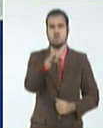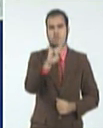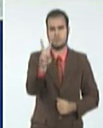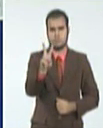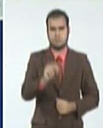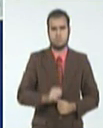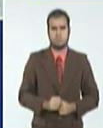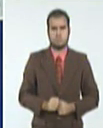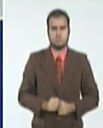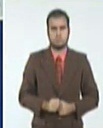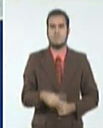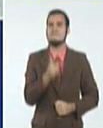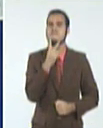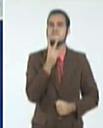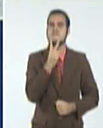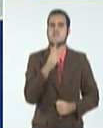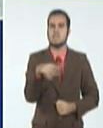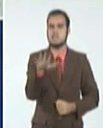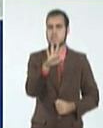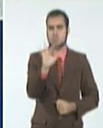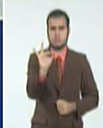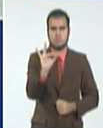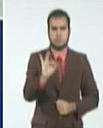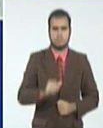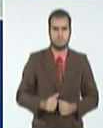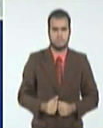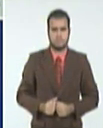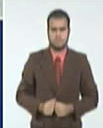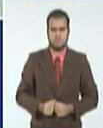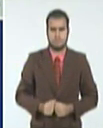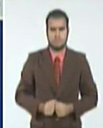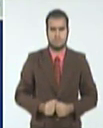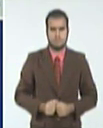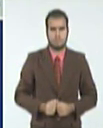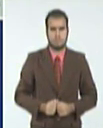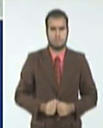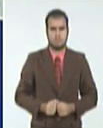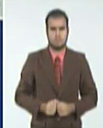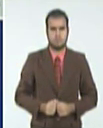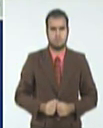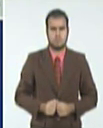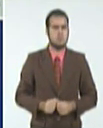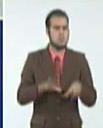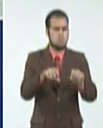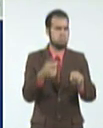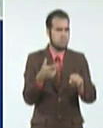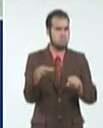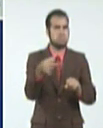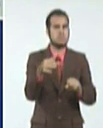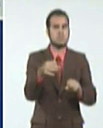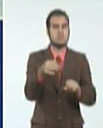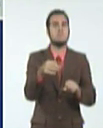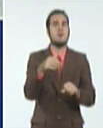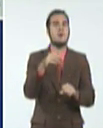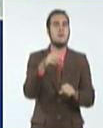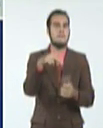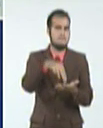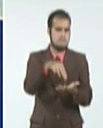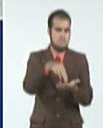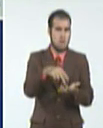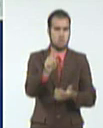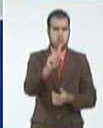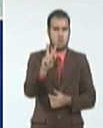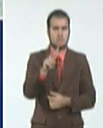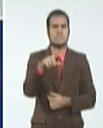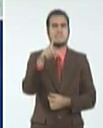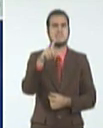y Vertientes 57. Se diagnostican casos también en Minas, 12, Céspedes y